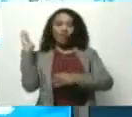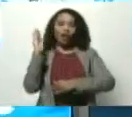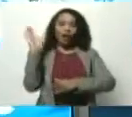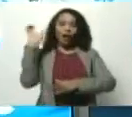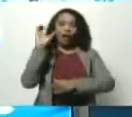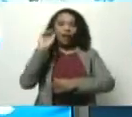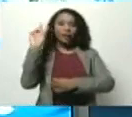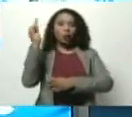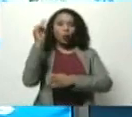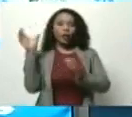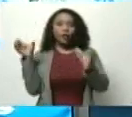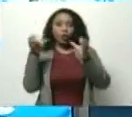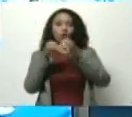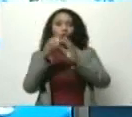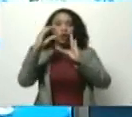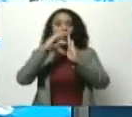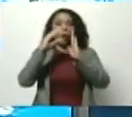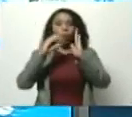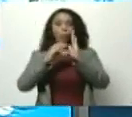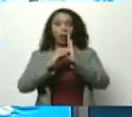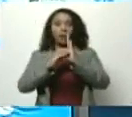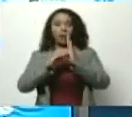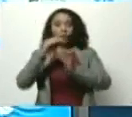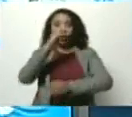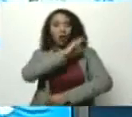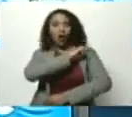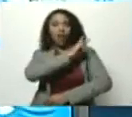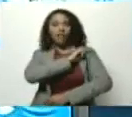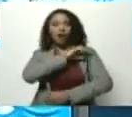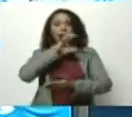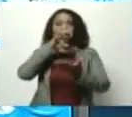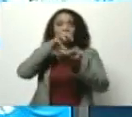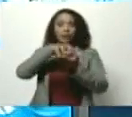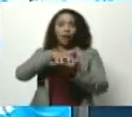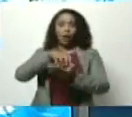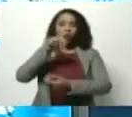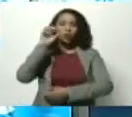para la segunda cumbre de la opep de los jefes de estado